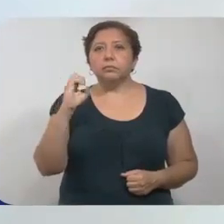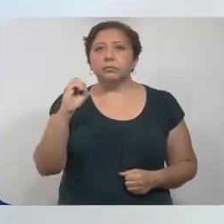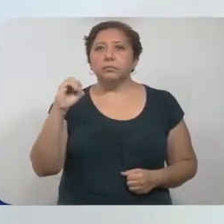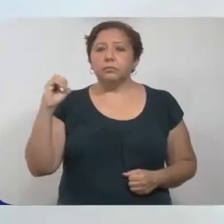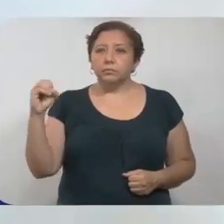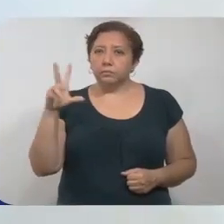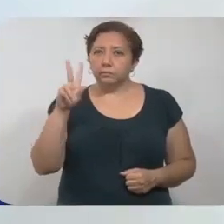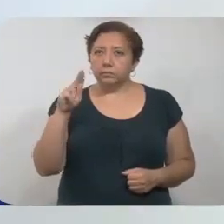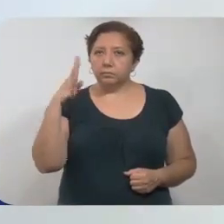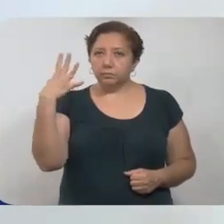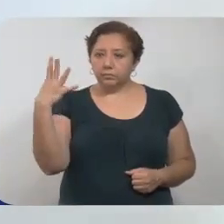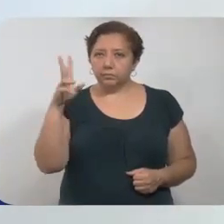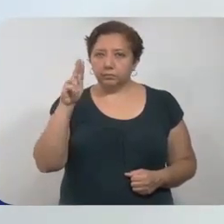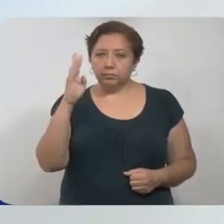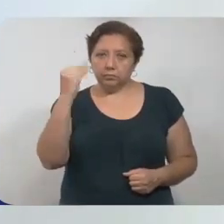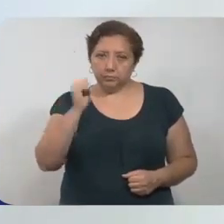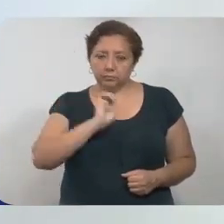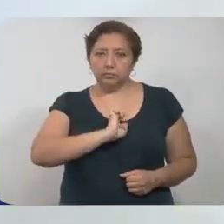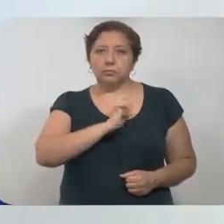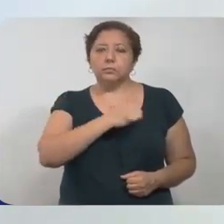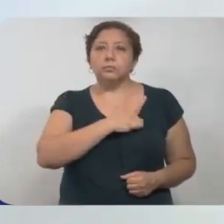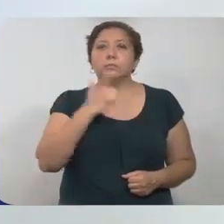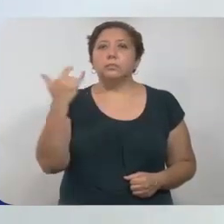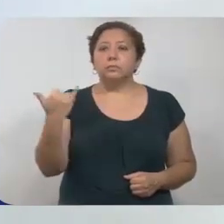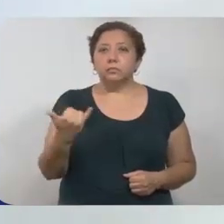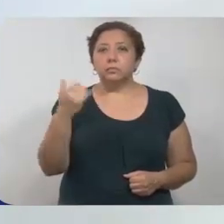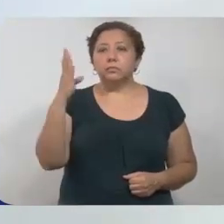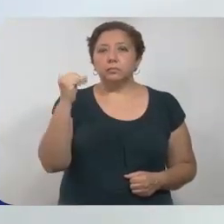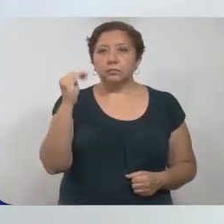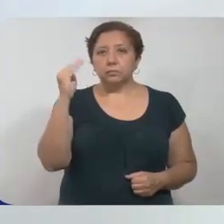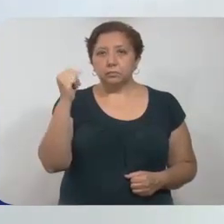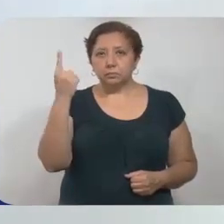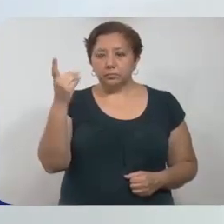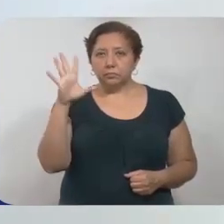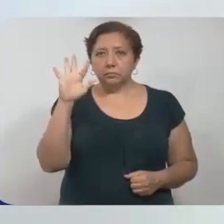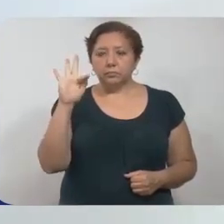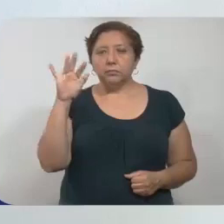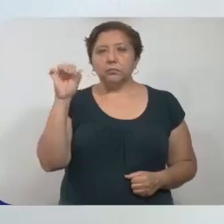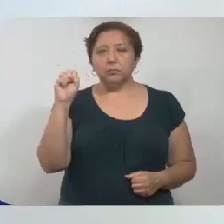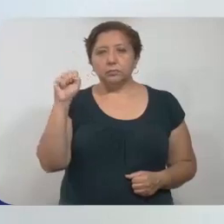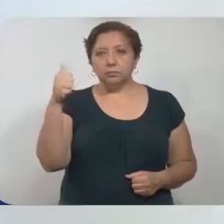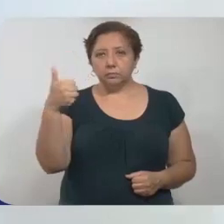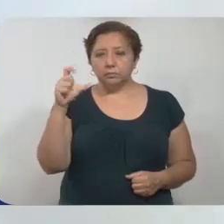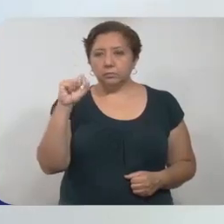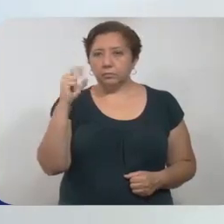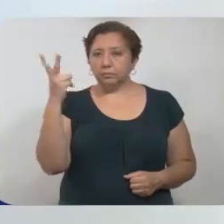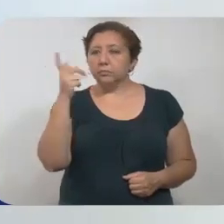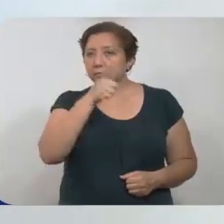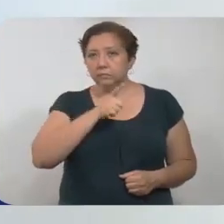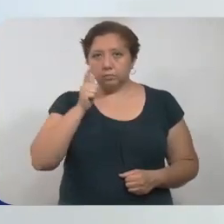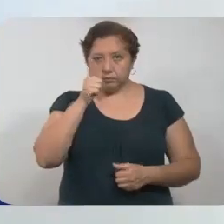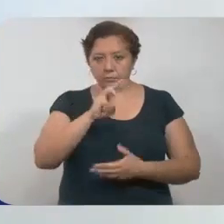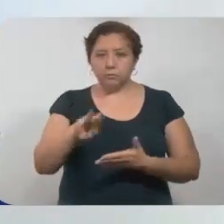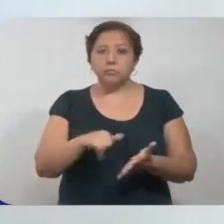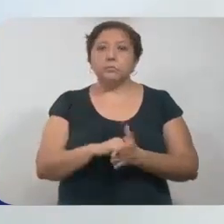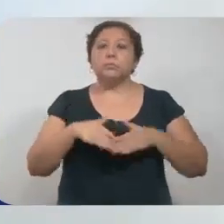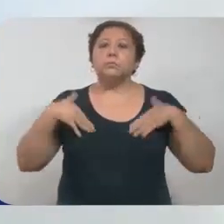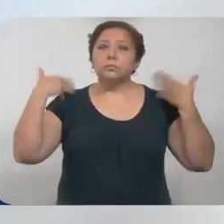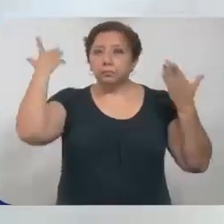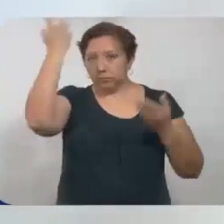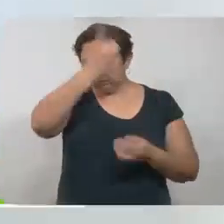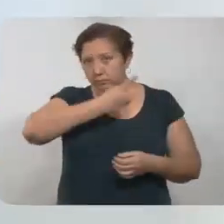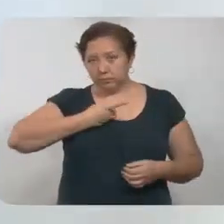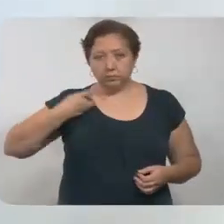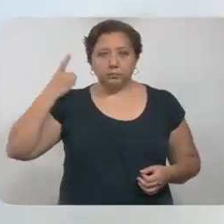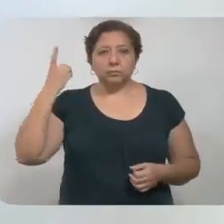-008489 en español y 9991-406622 en lengua maya ofrece un